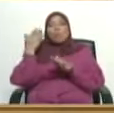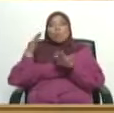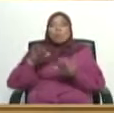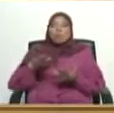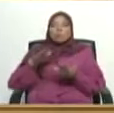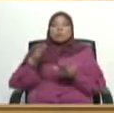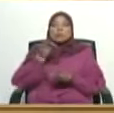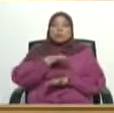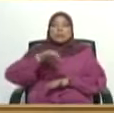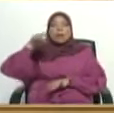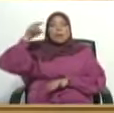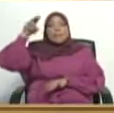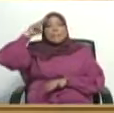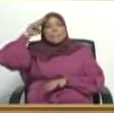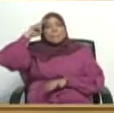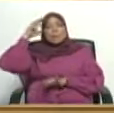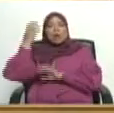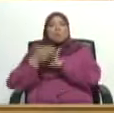de sociópatas.